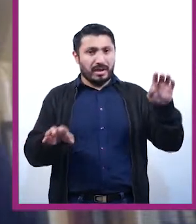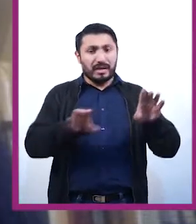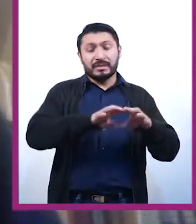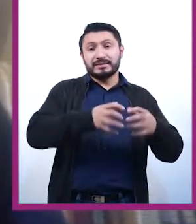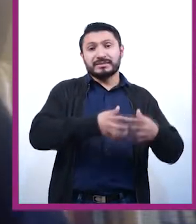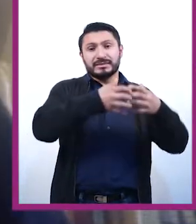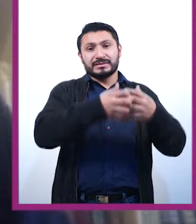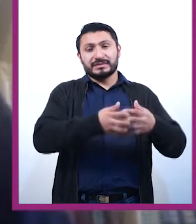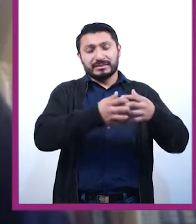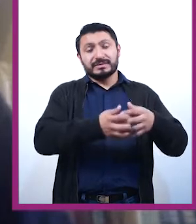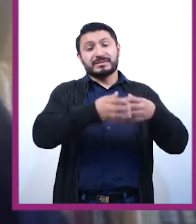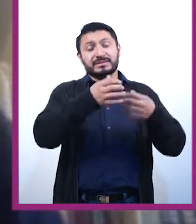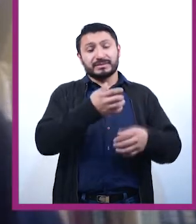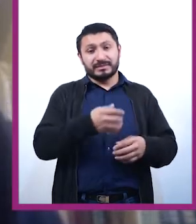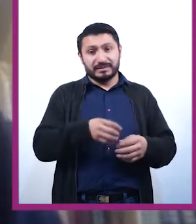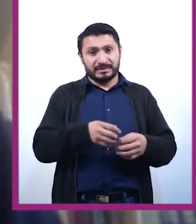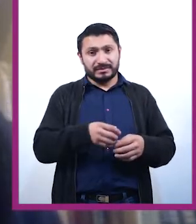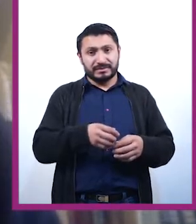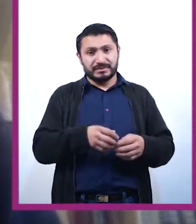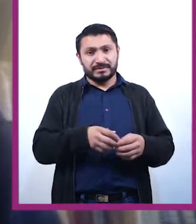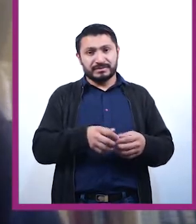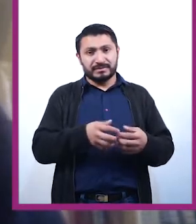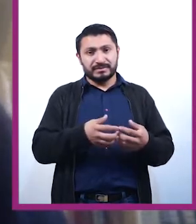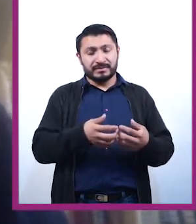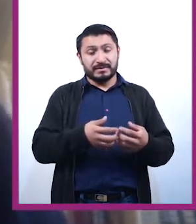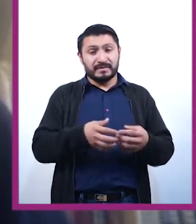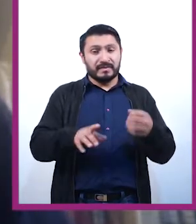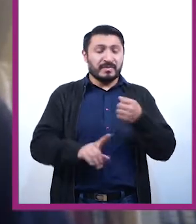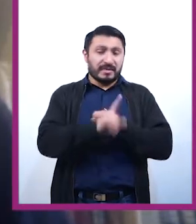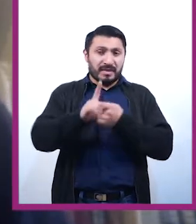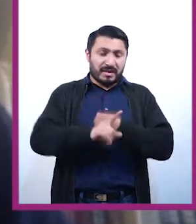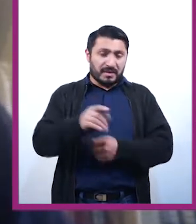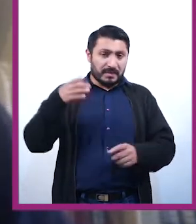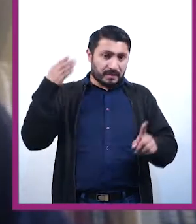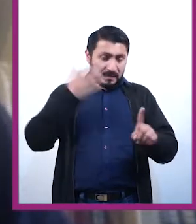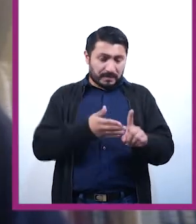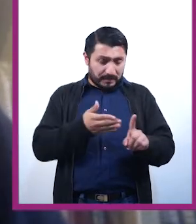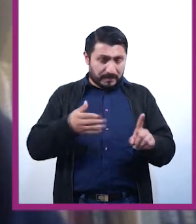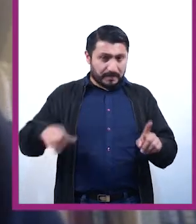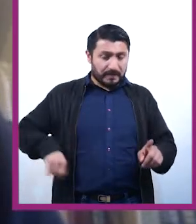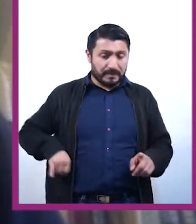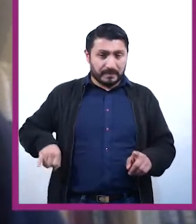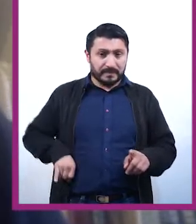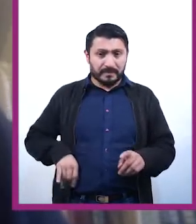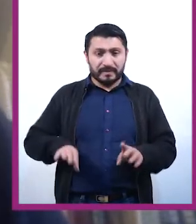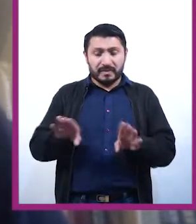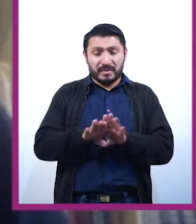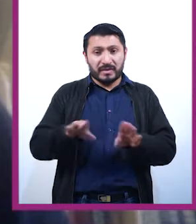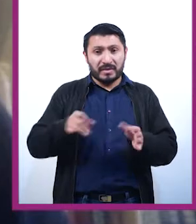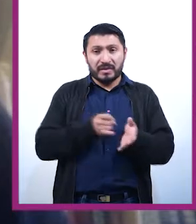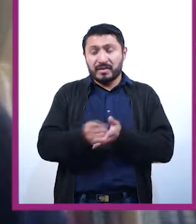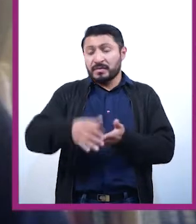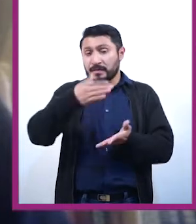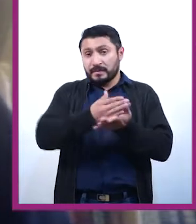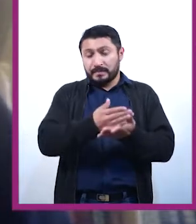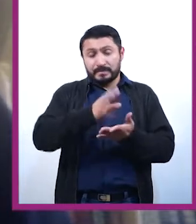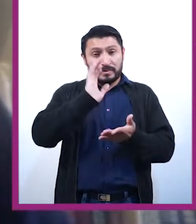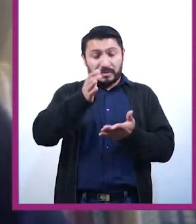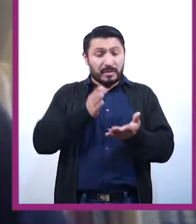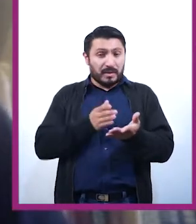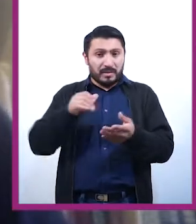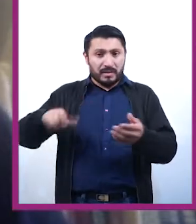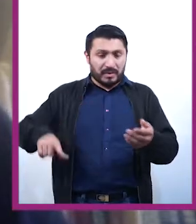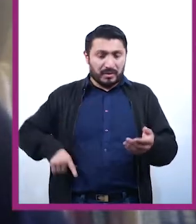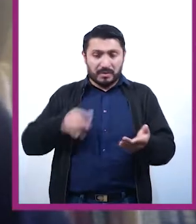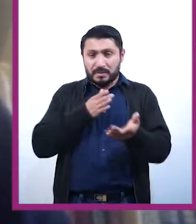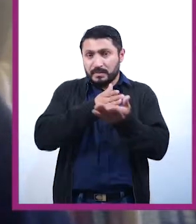los del estado del oeste, que eran industriales. Entonces, conflicto de interés que paralizaron las decisiones. Y cuando intervinieron